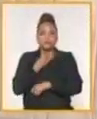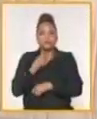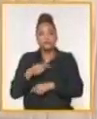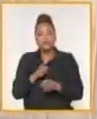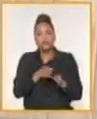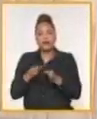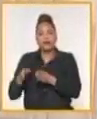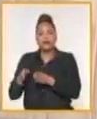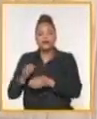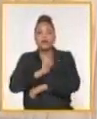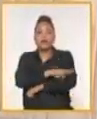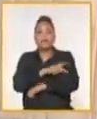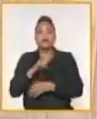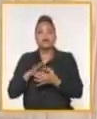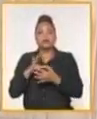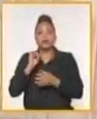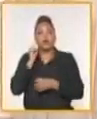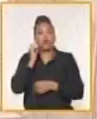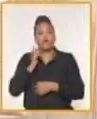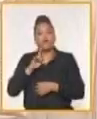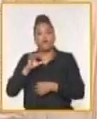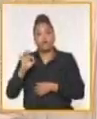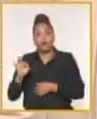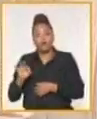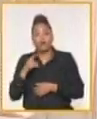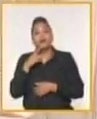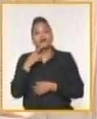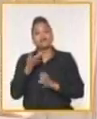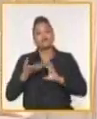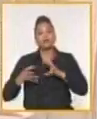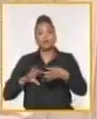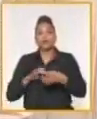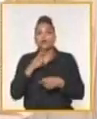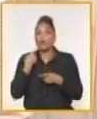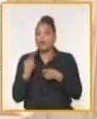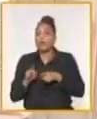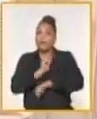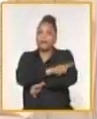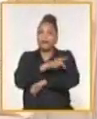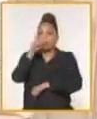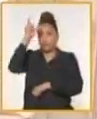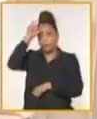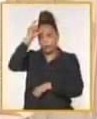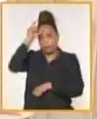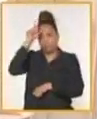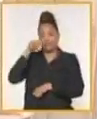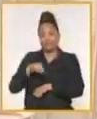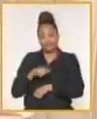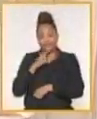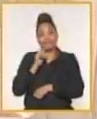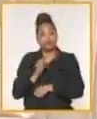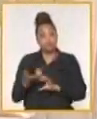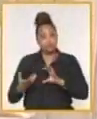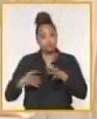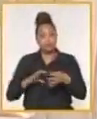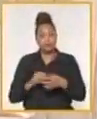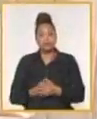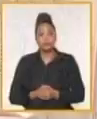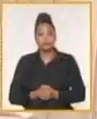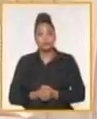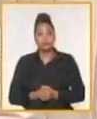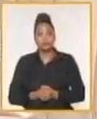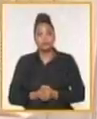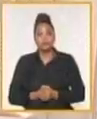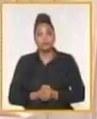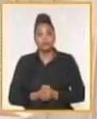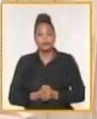en una situación bien complicada, es Turquía, porque Turquía cada vez habla más alto a Israel, pero porque